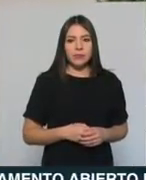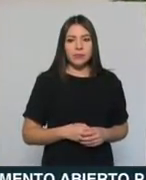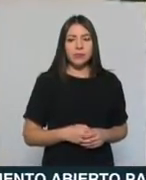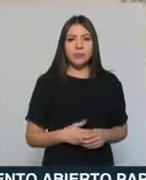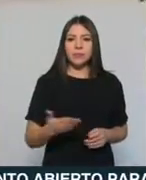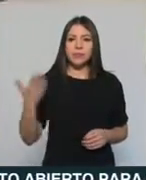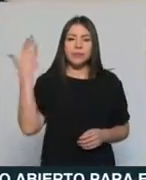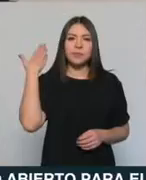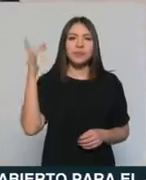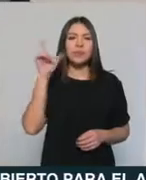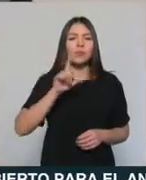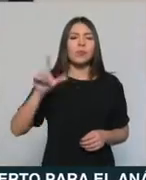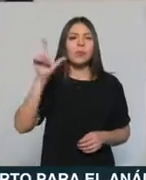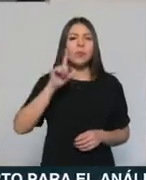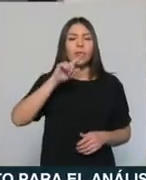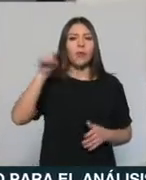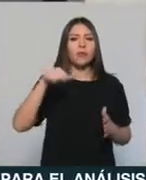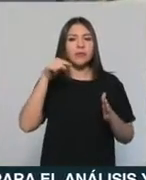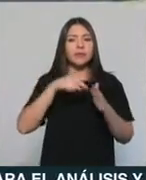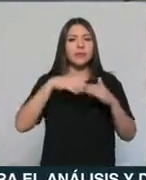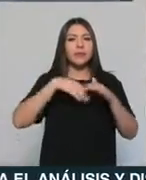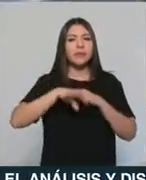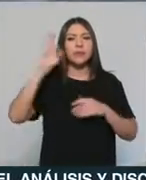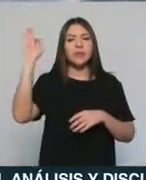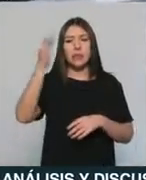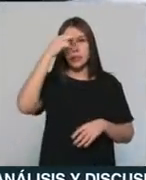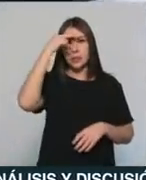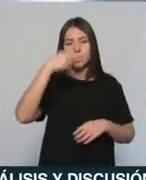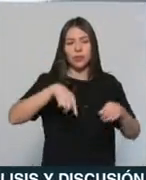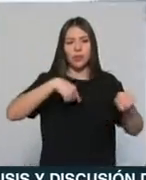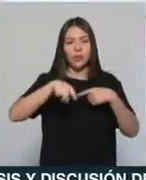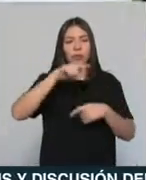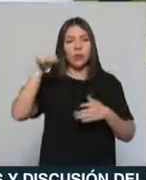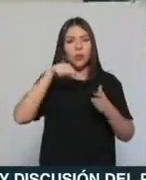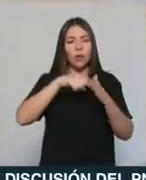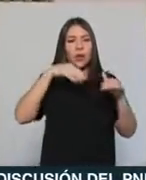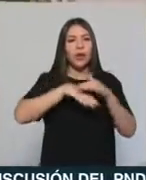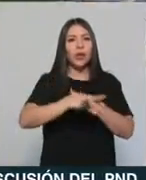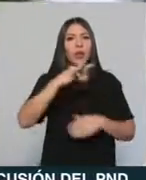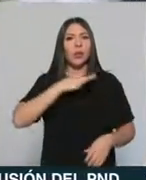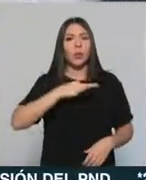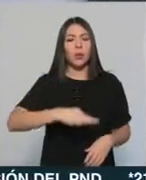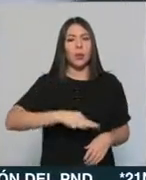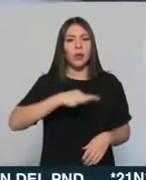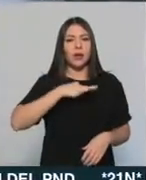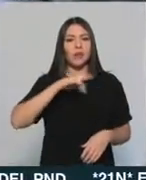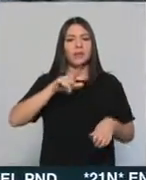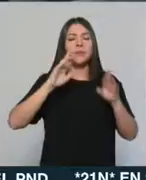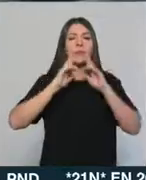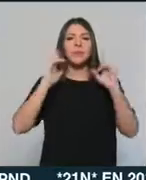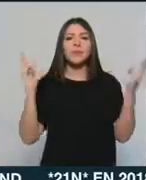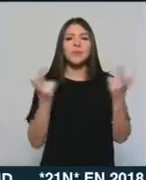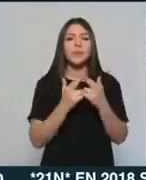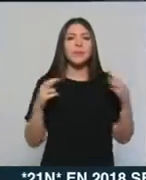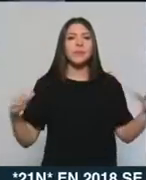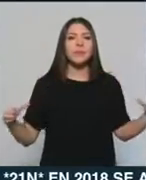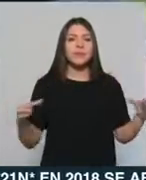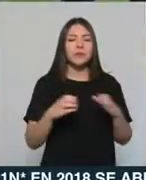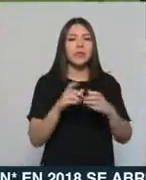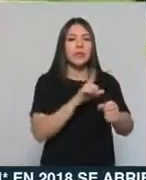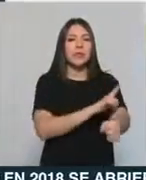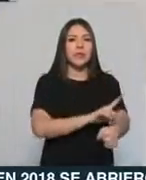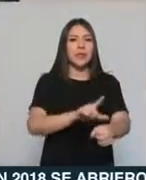Este lunes, en las instalaciones de la Federación Mexicana de Fútbol, ubicada en Toluca, Estado de México, se reunió la Asamblea Ordinaria de la